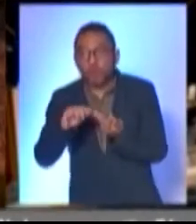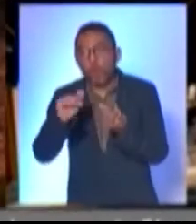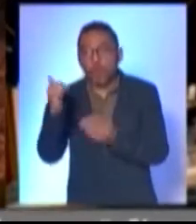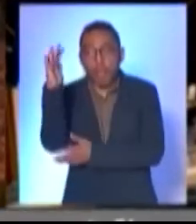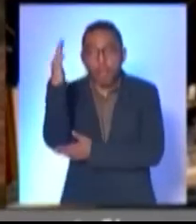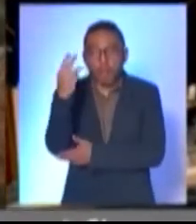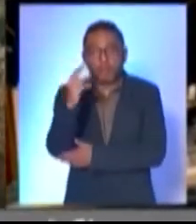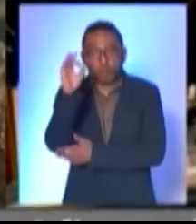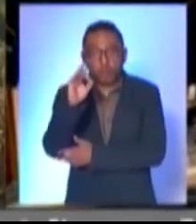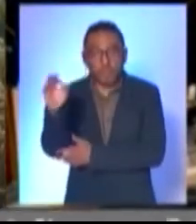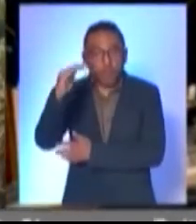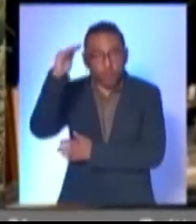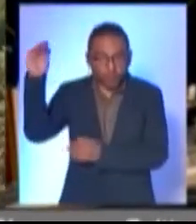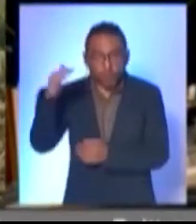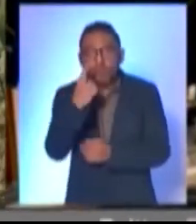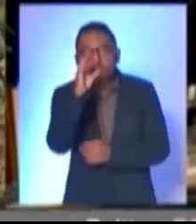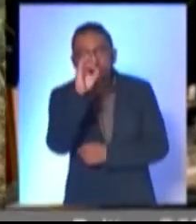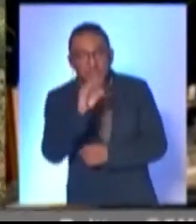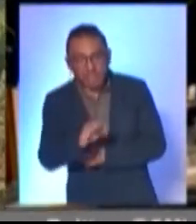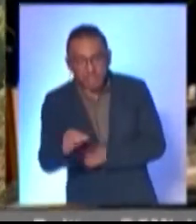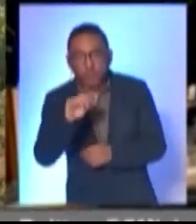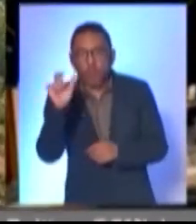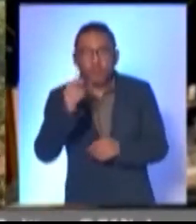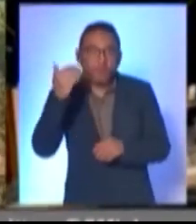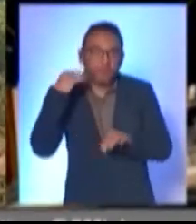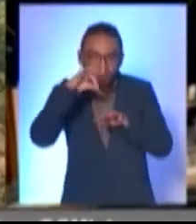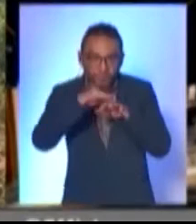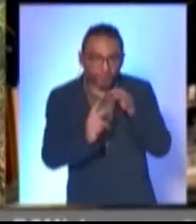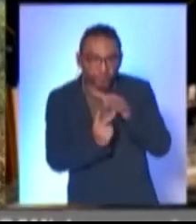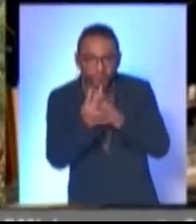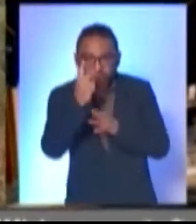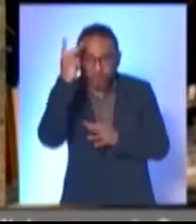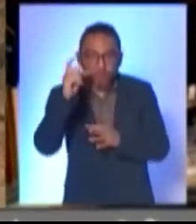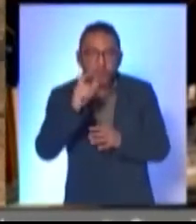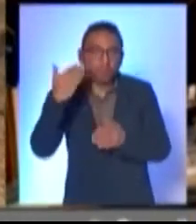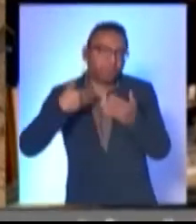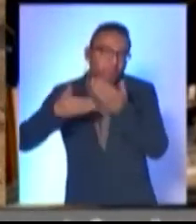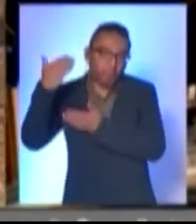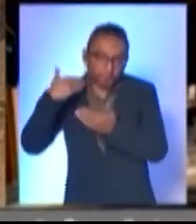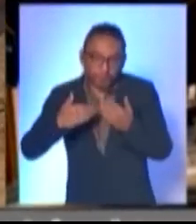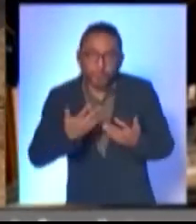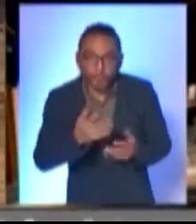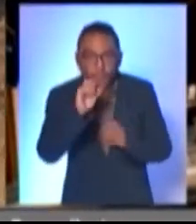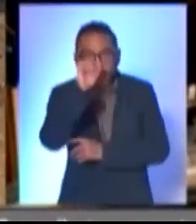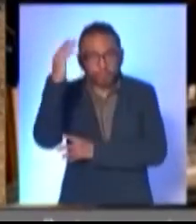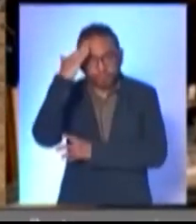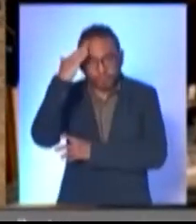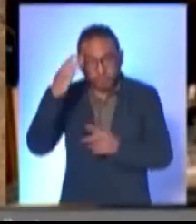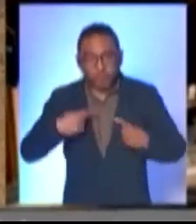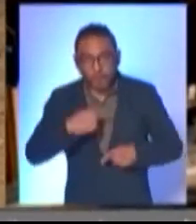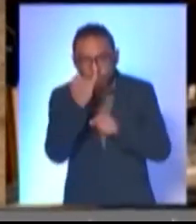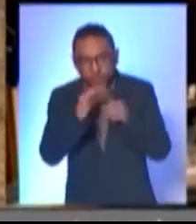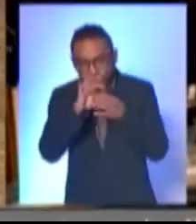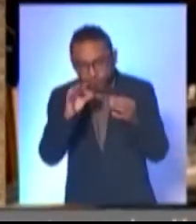adulto y 1% ejemplares de reforestación efectuadas en temporadas pasadas. Las autoridades informaron que harán